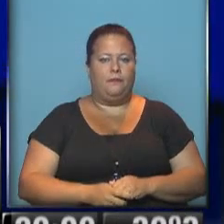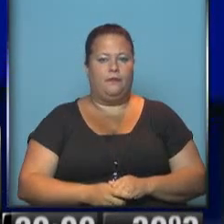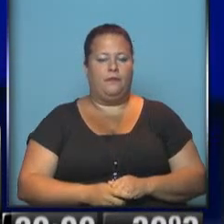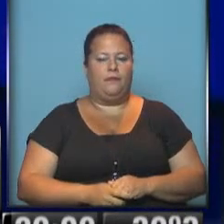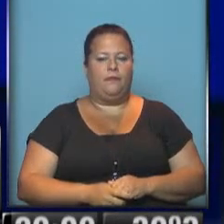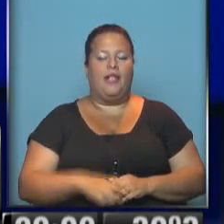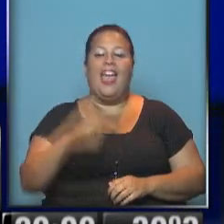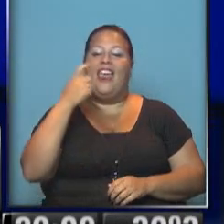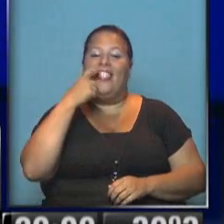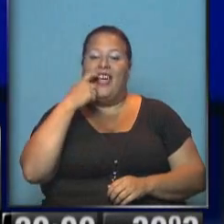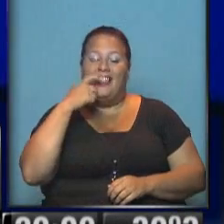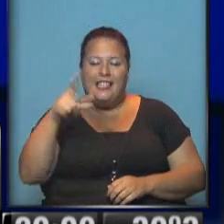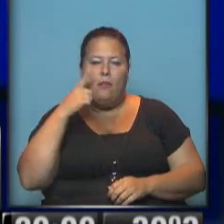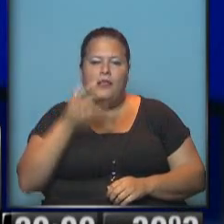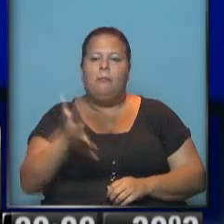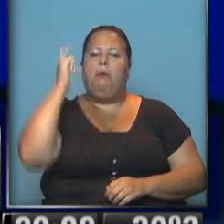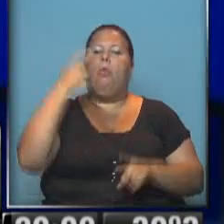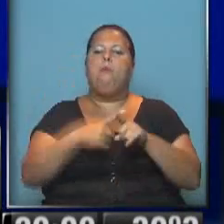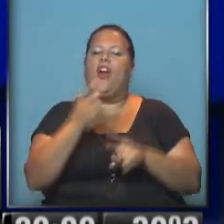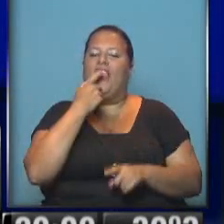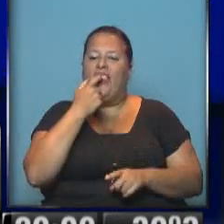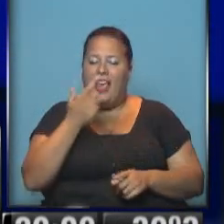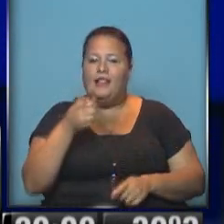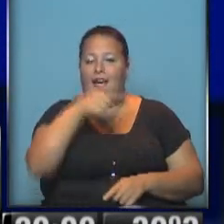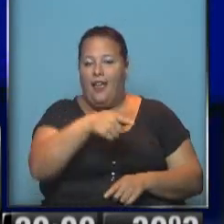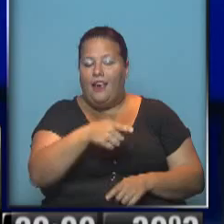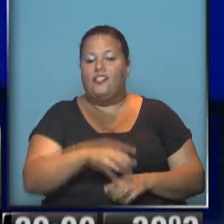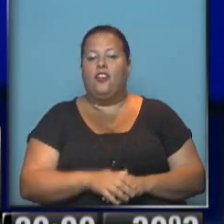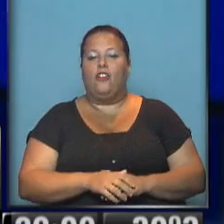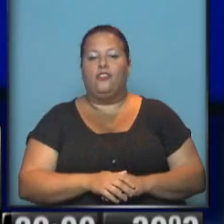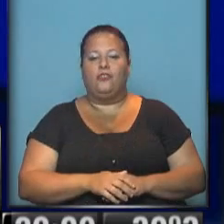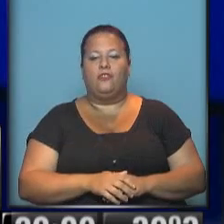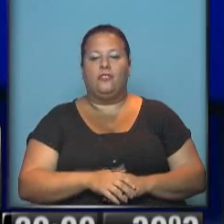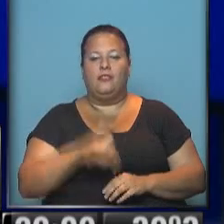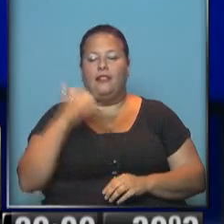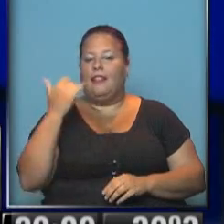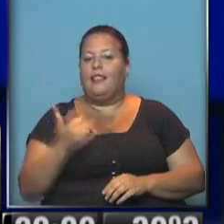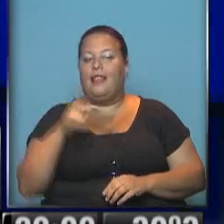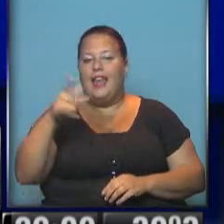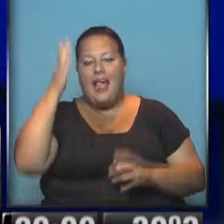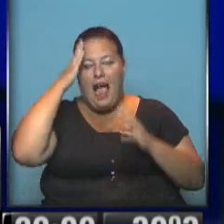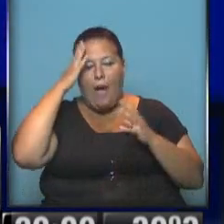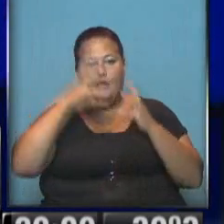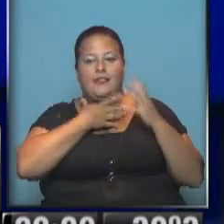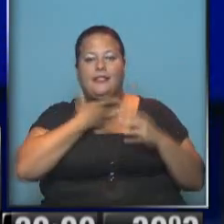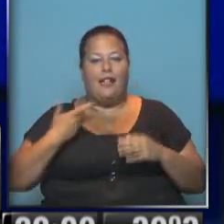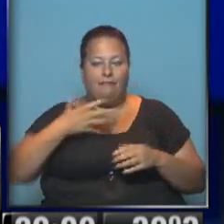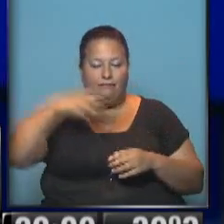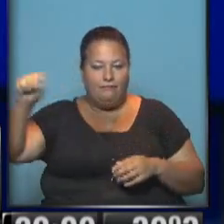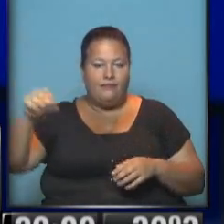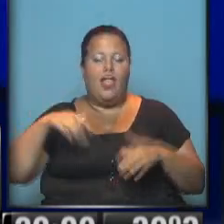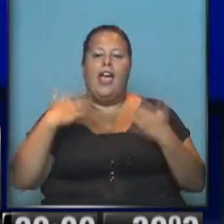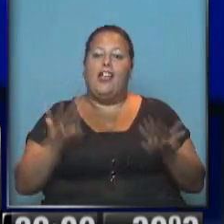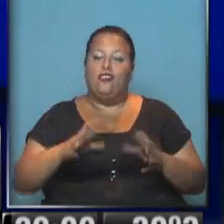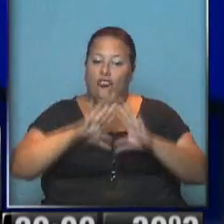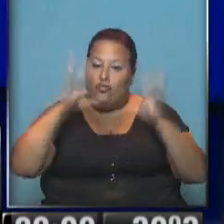El dentista de David reconoció su dentadura porque ellos tenían su cabeza. Entonces,